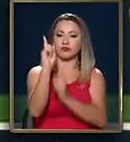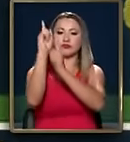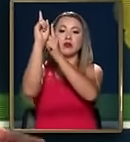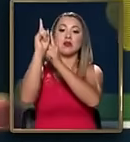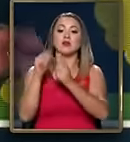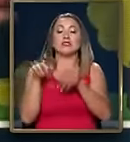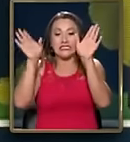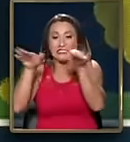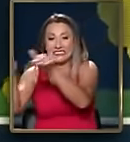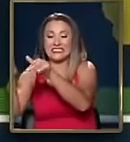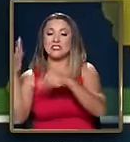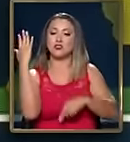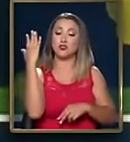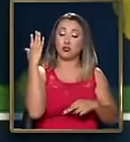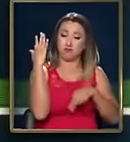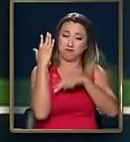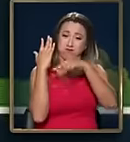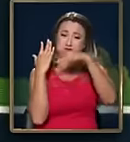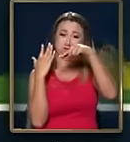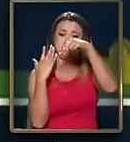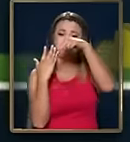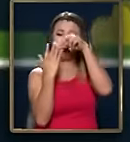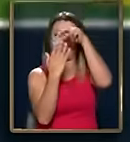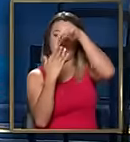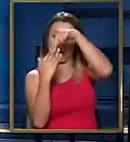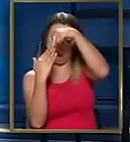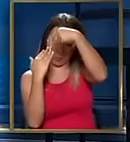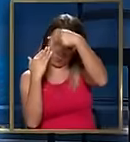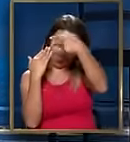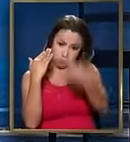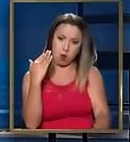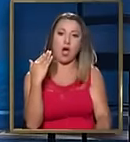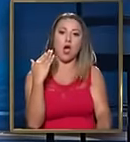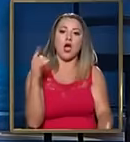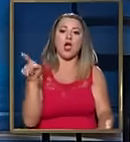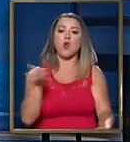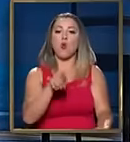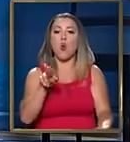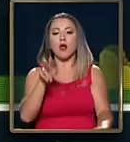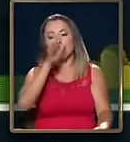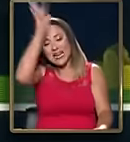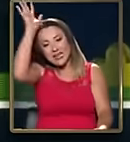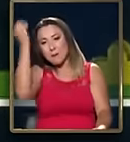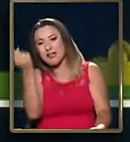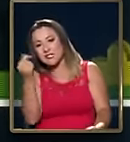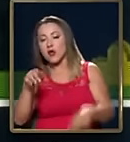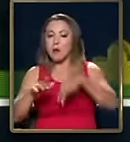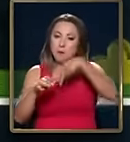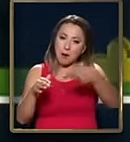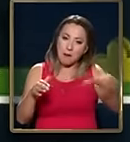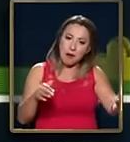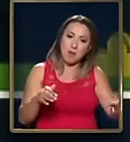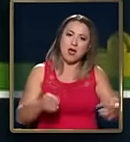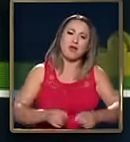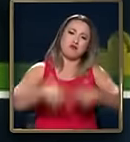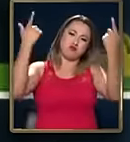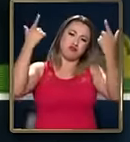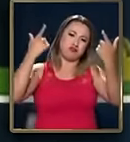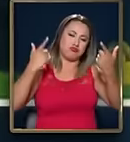sale volando, yo salgo volando detrás del gallo, ¡pah! Me saqué lo que tenía el gallo, más media más, o sea, cresta y